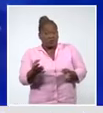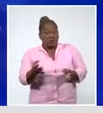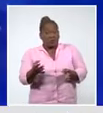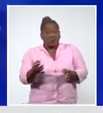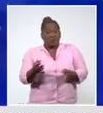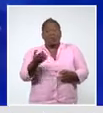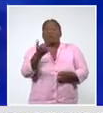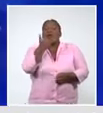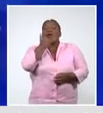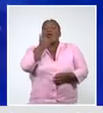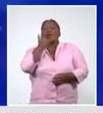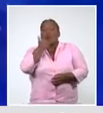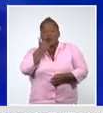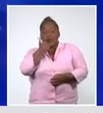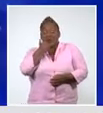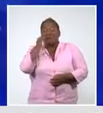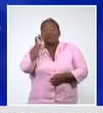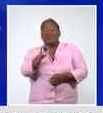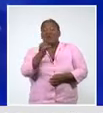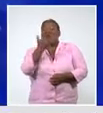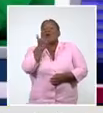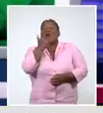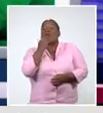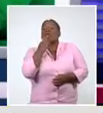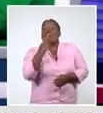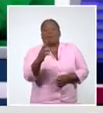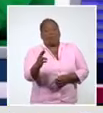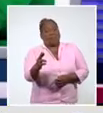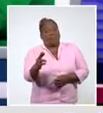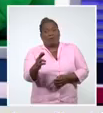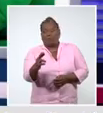error, porque realmente